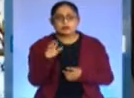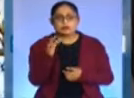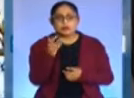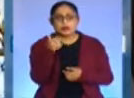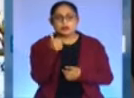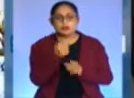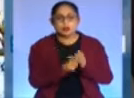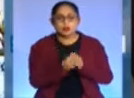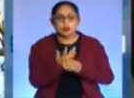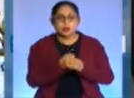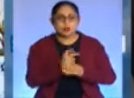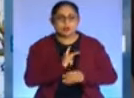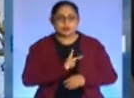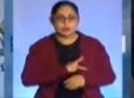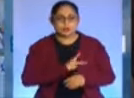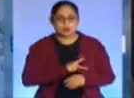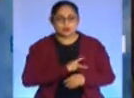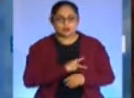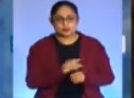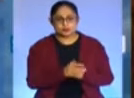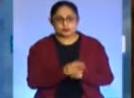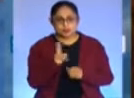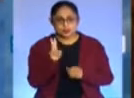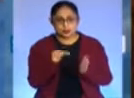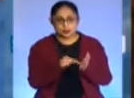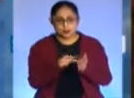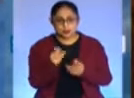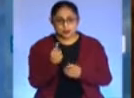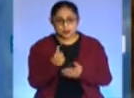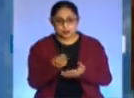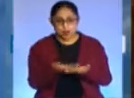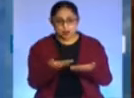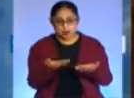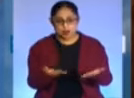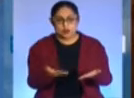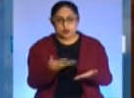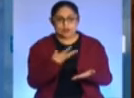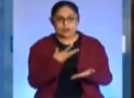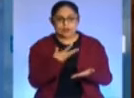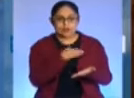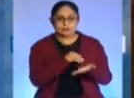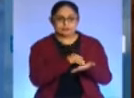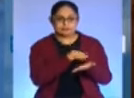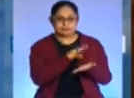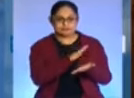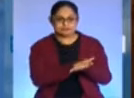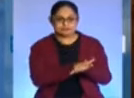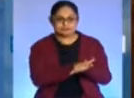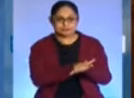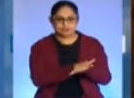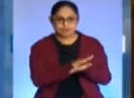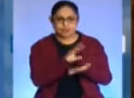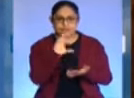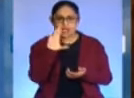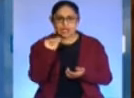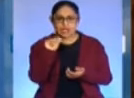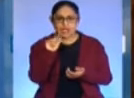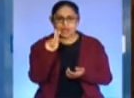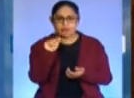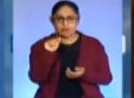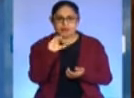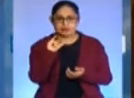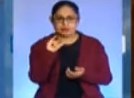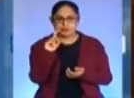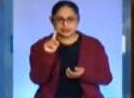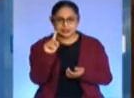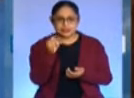nuevos casos en la entidad, puntualizó. El año 2021, según cifras de Capacits y el